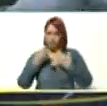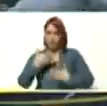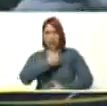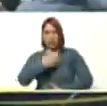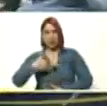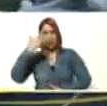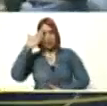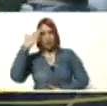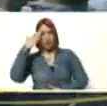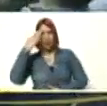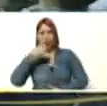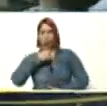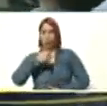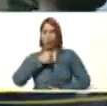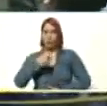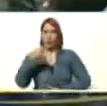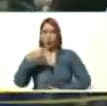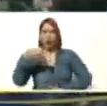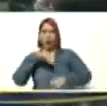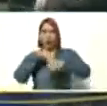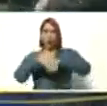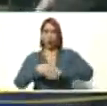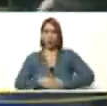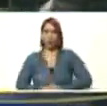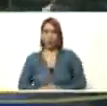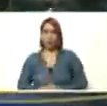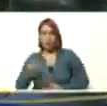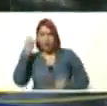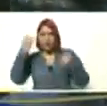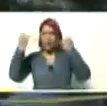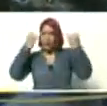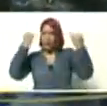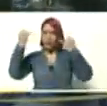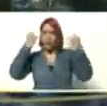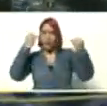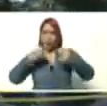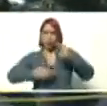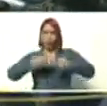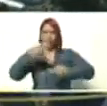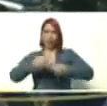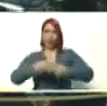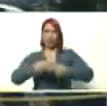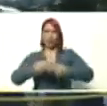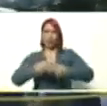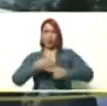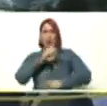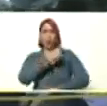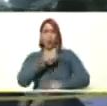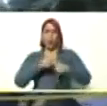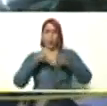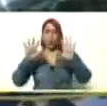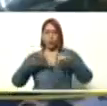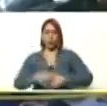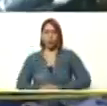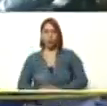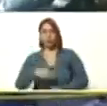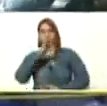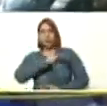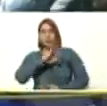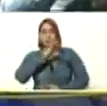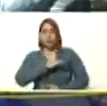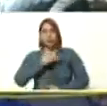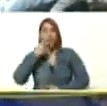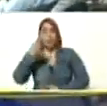saber la opinión de Héctor Rodríguez, esta idea de construir uno por diez.